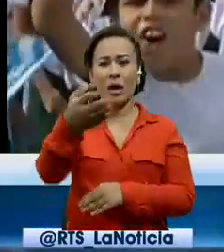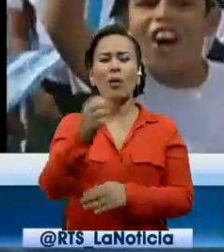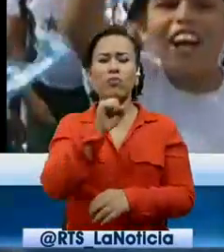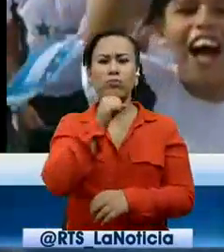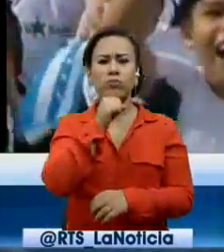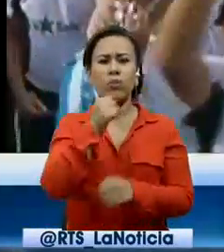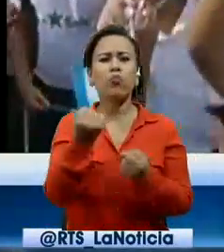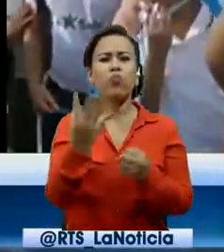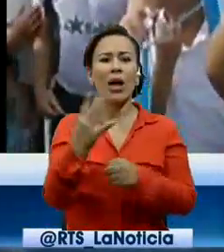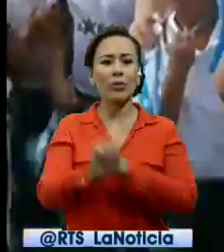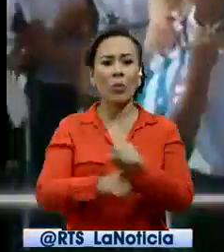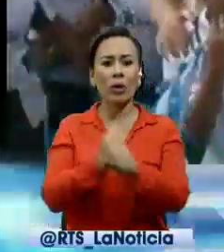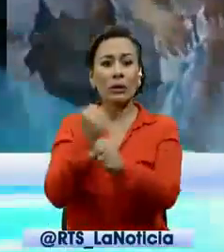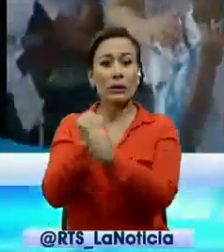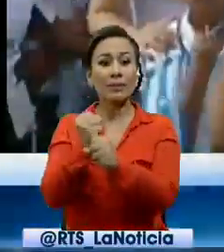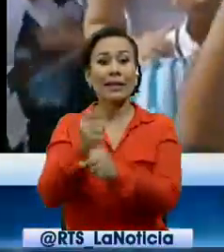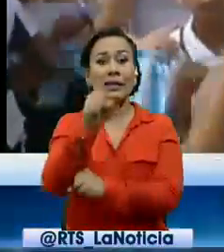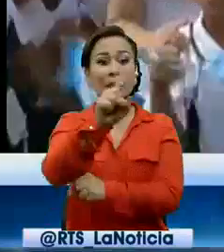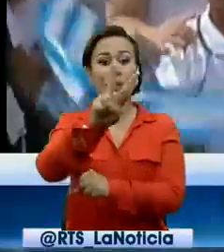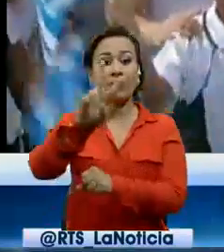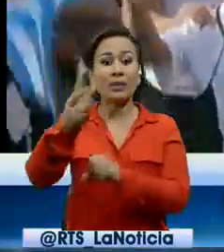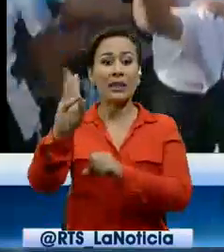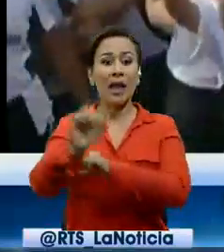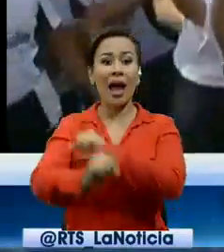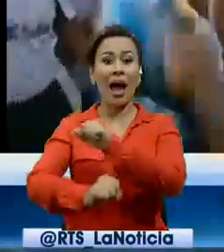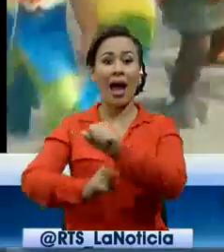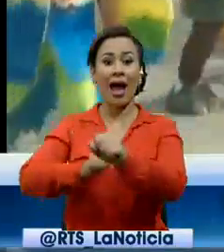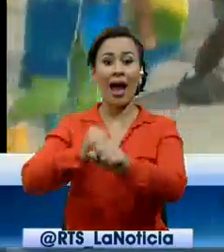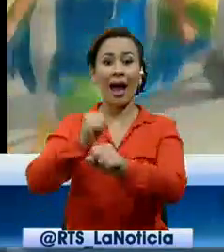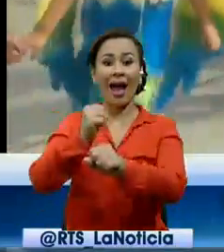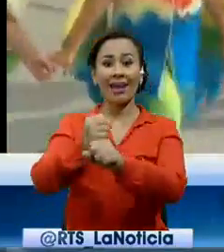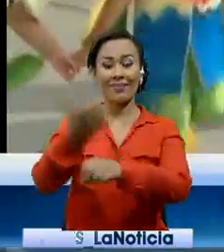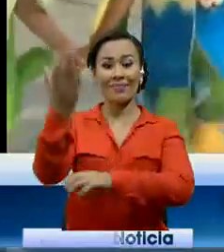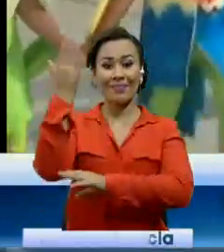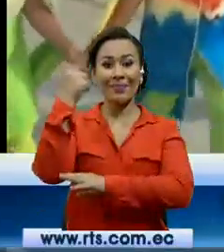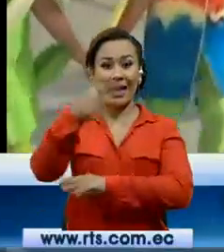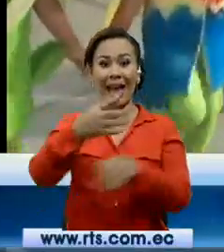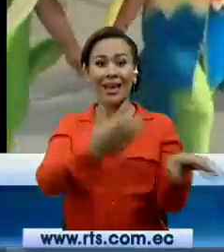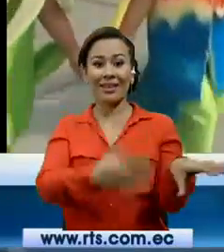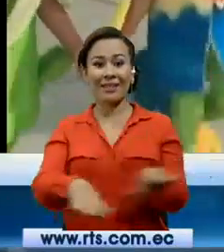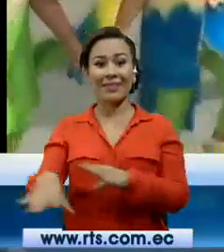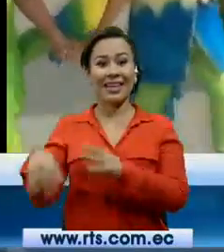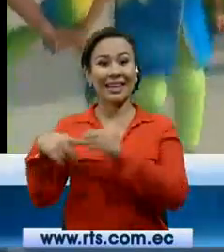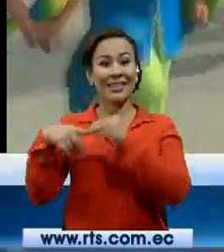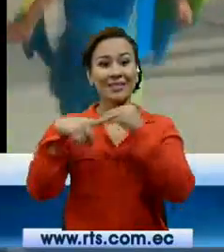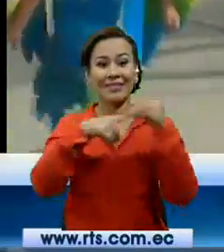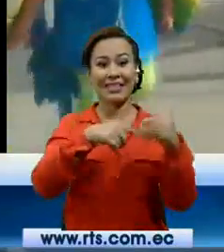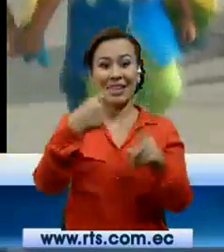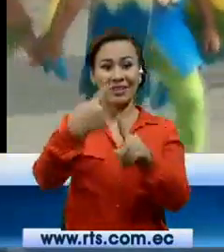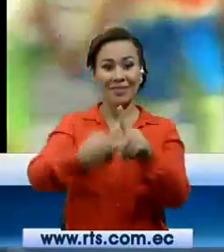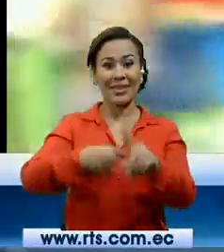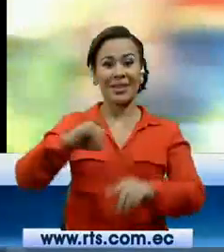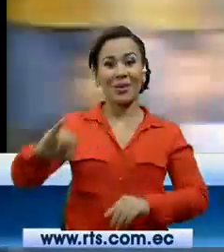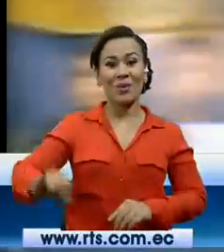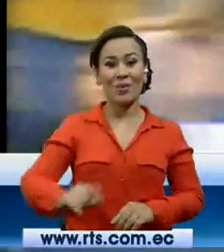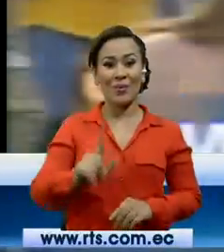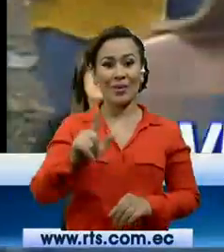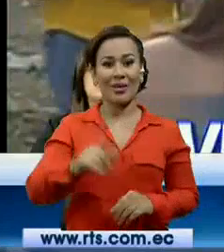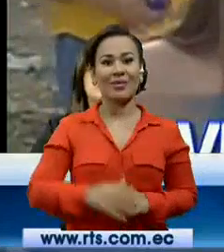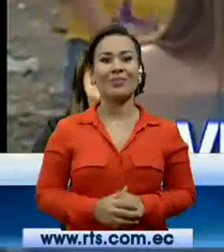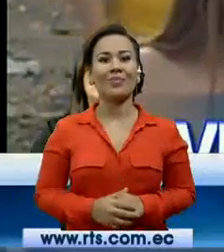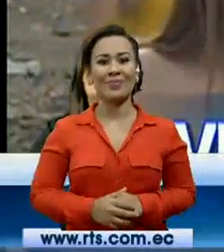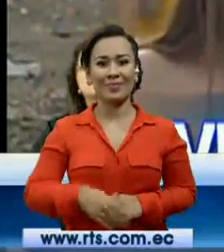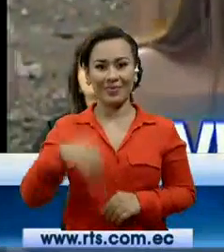existencia ha convertido en infaltable tradición las actividades especiales por el mes de julio.